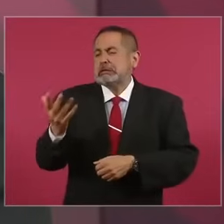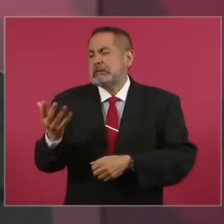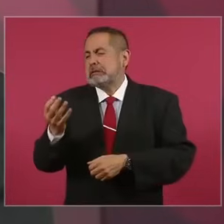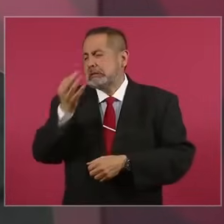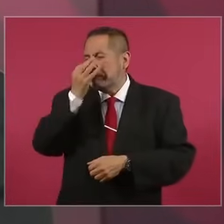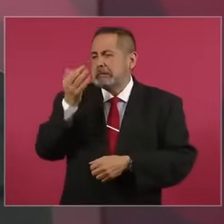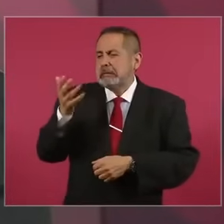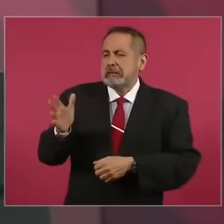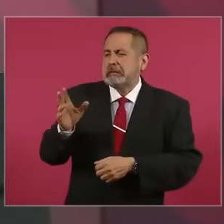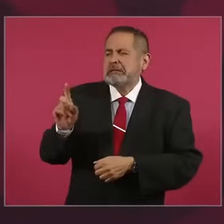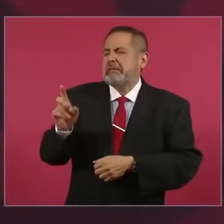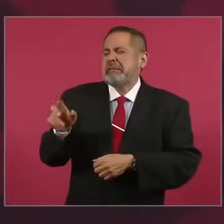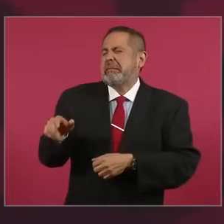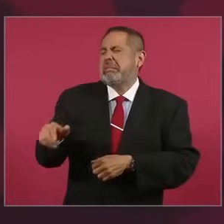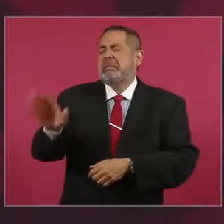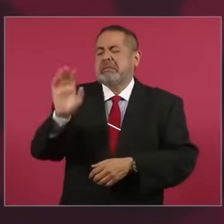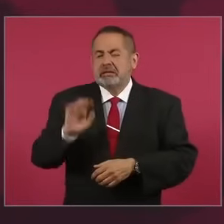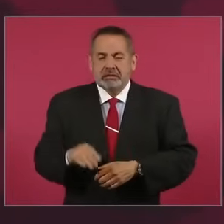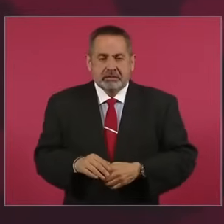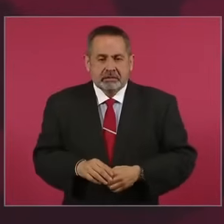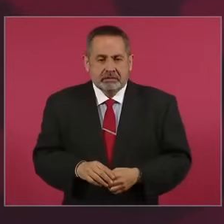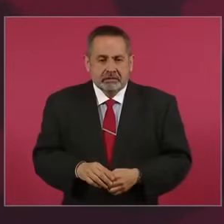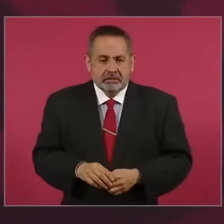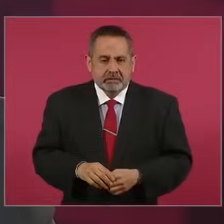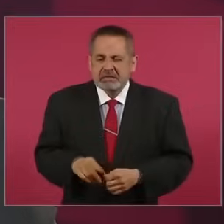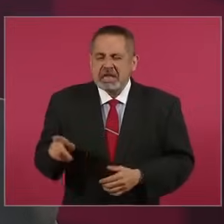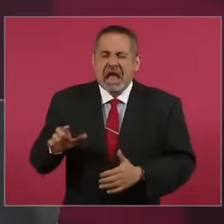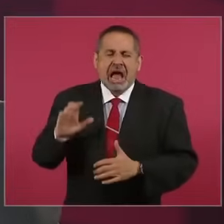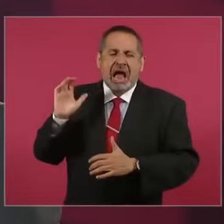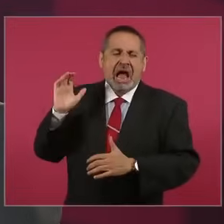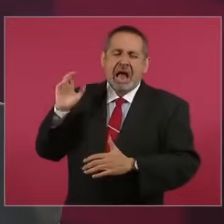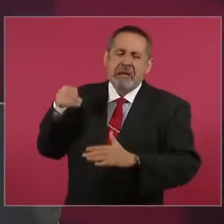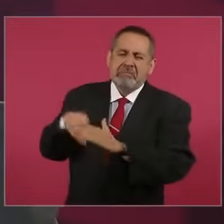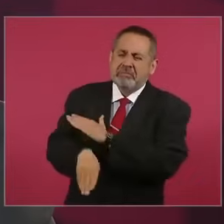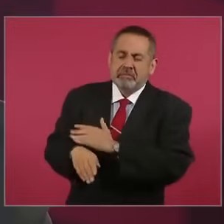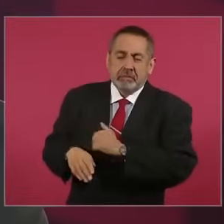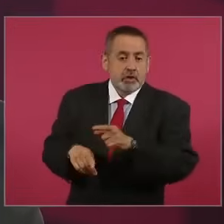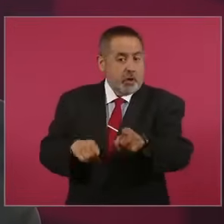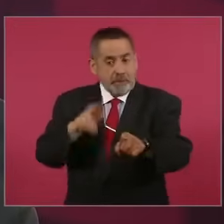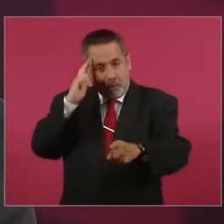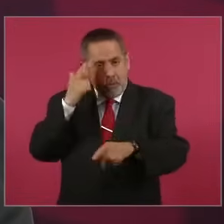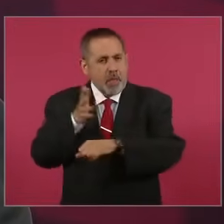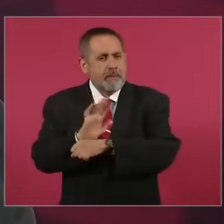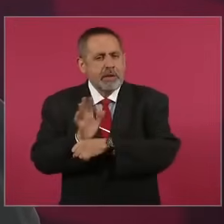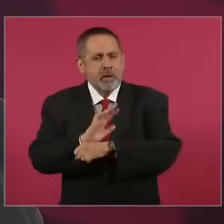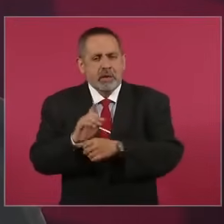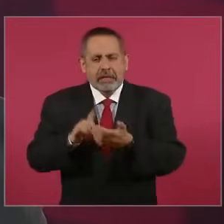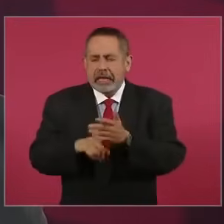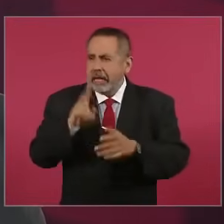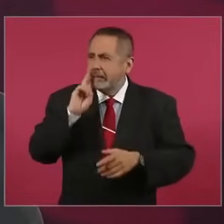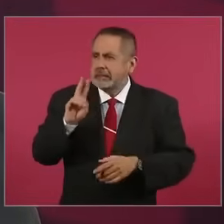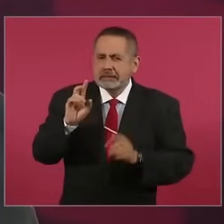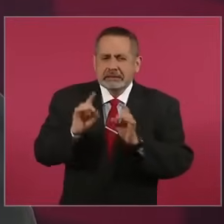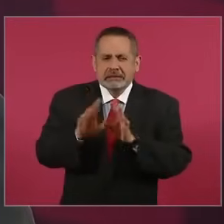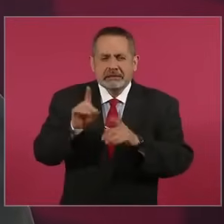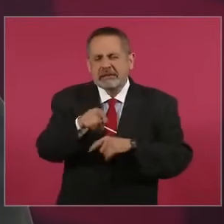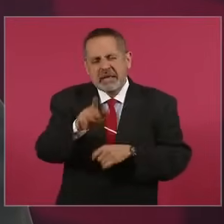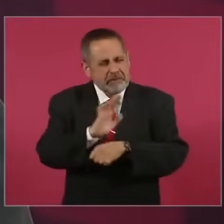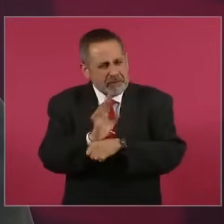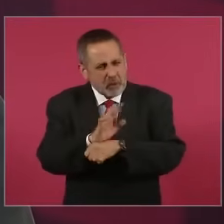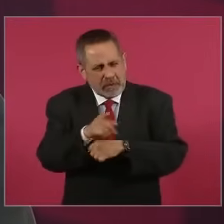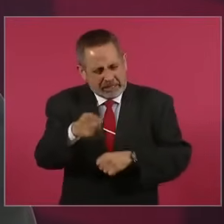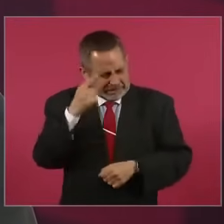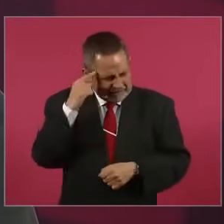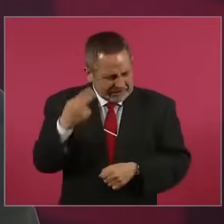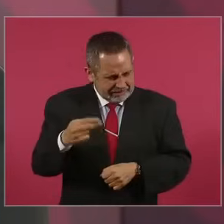5, con 10, con 20. Acabado. Me acuerdo la película de… A ver si hicieron una película que